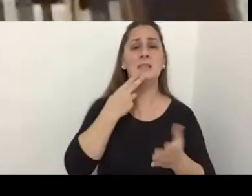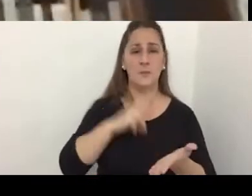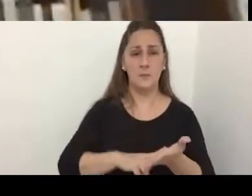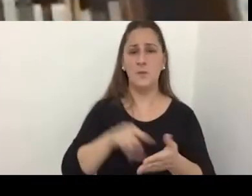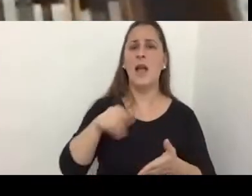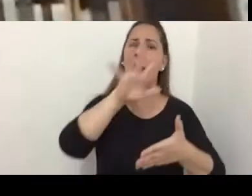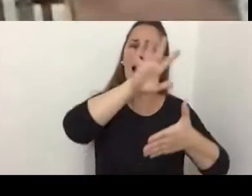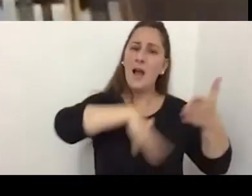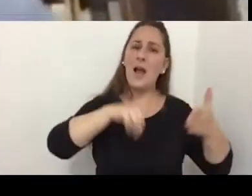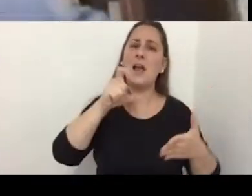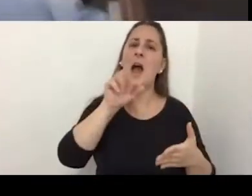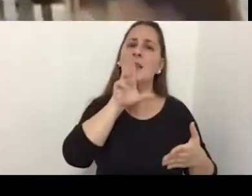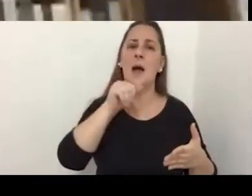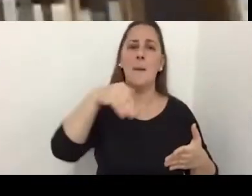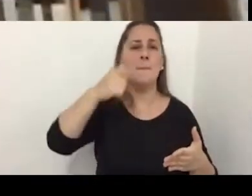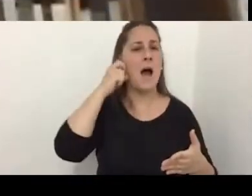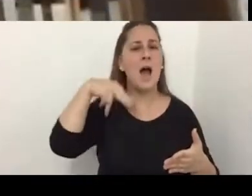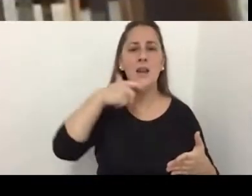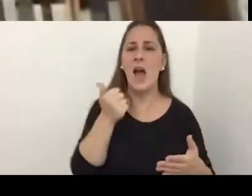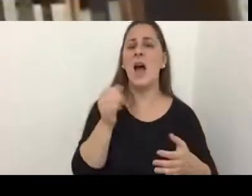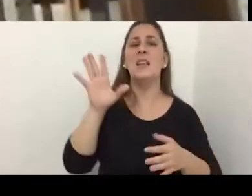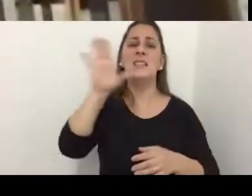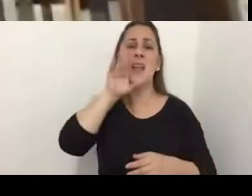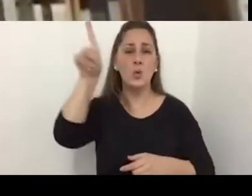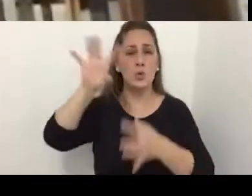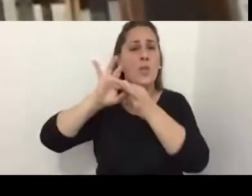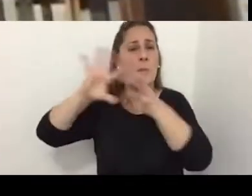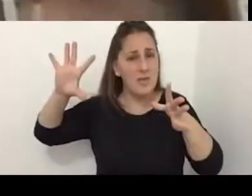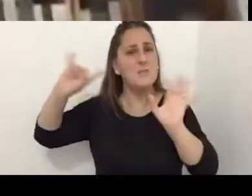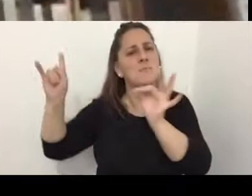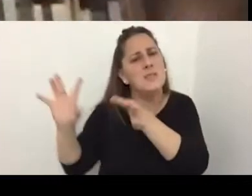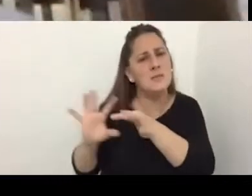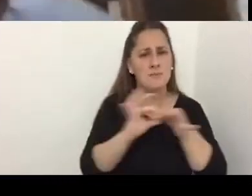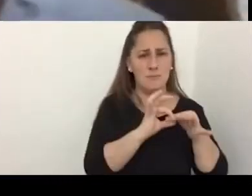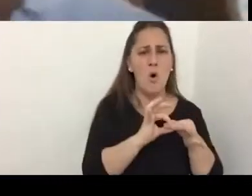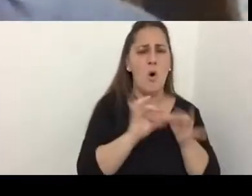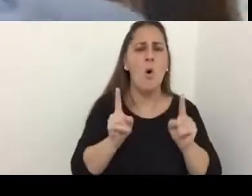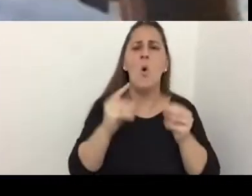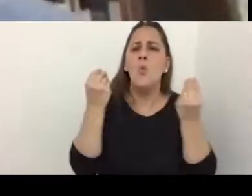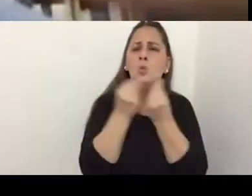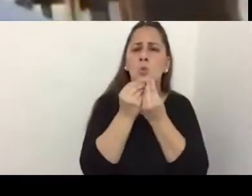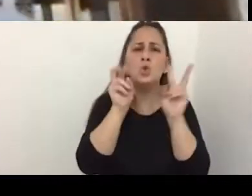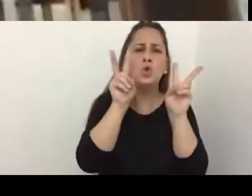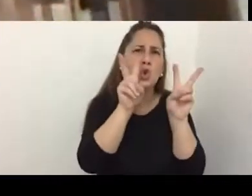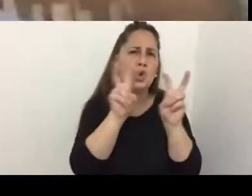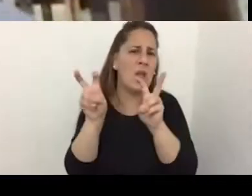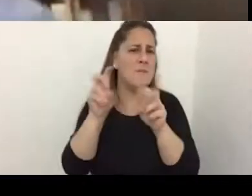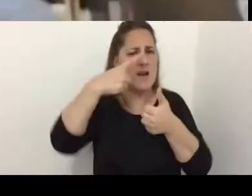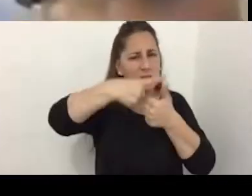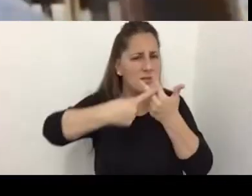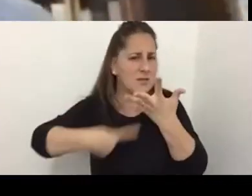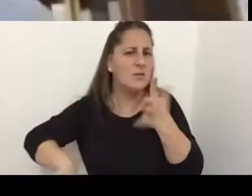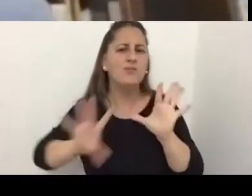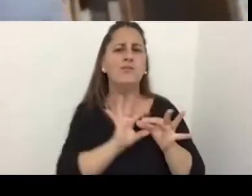está vinculada con eso, la independencia de Estados Unidos está vinculada con eso, un montón de cuestiones y transformaciones están vinculadas con